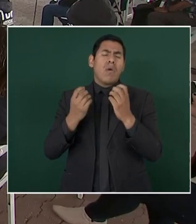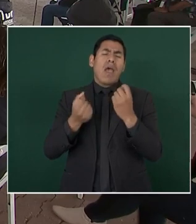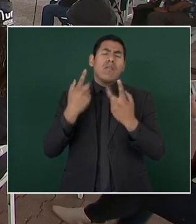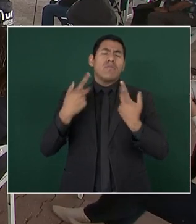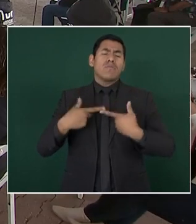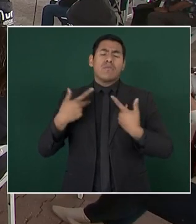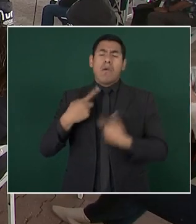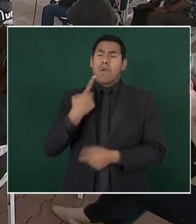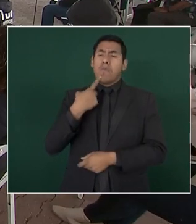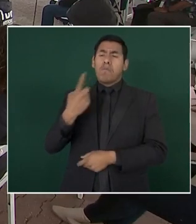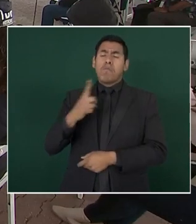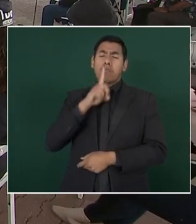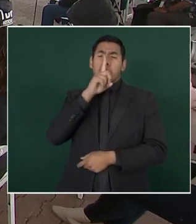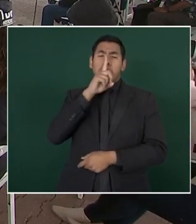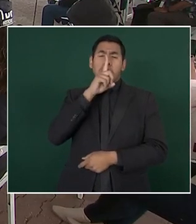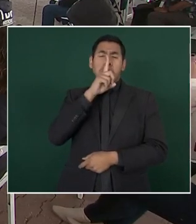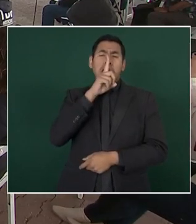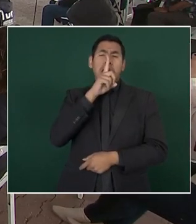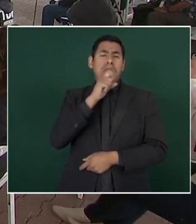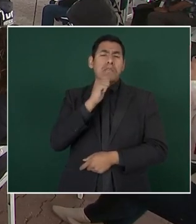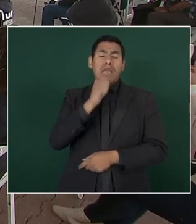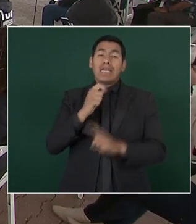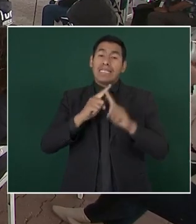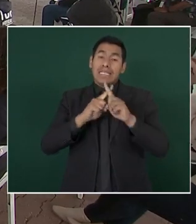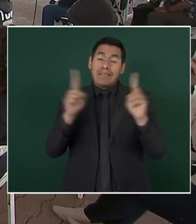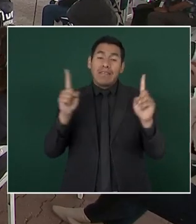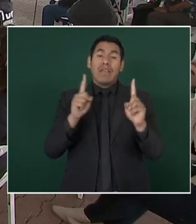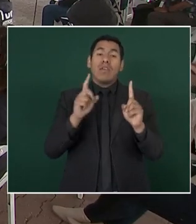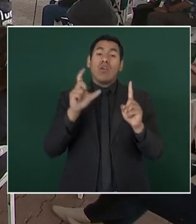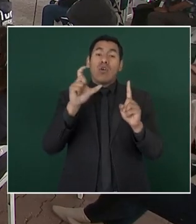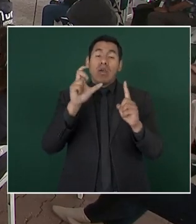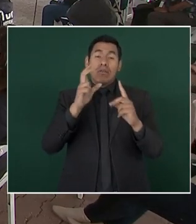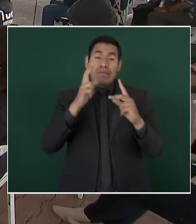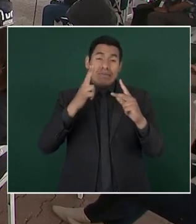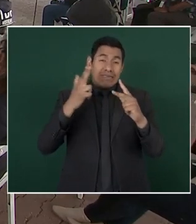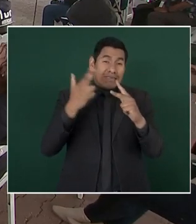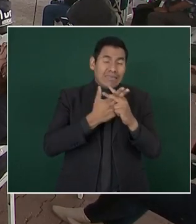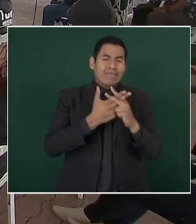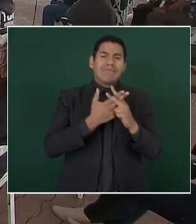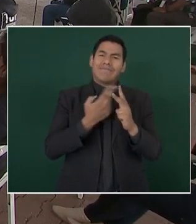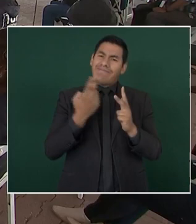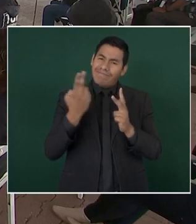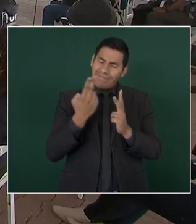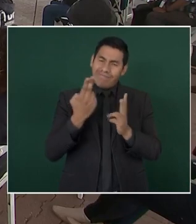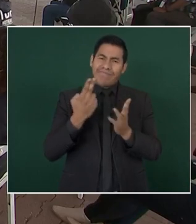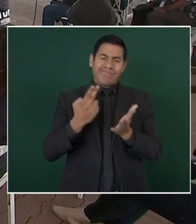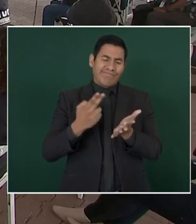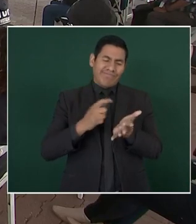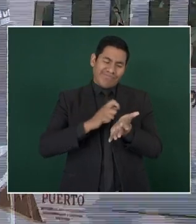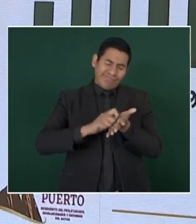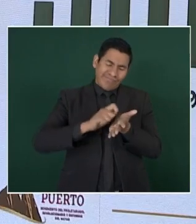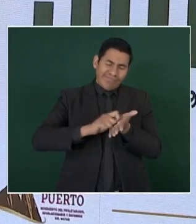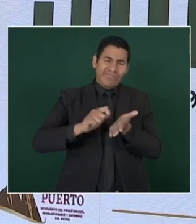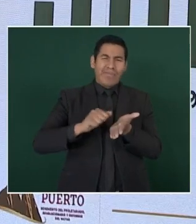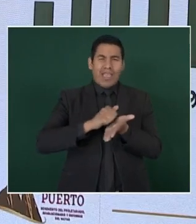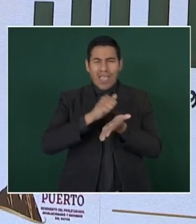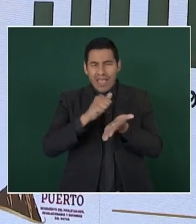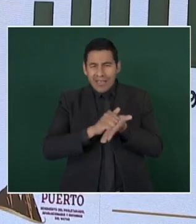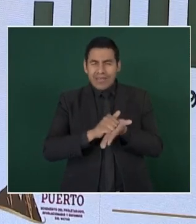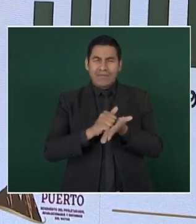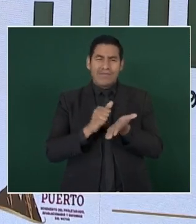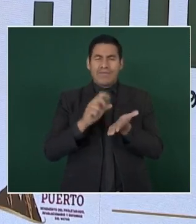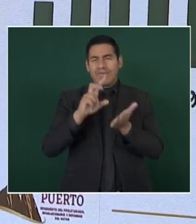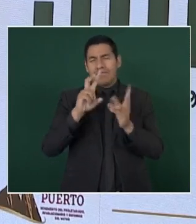pues hay que levantar las actas de defunción.